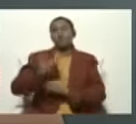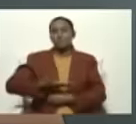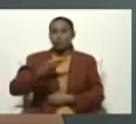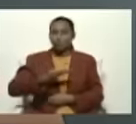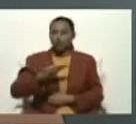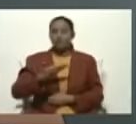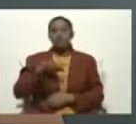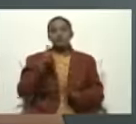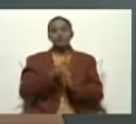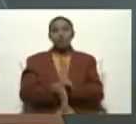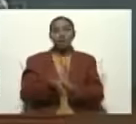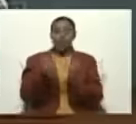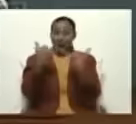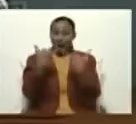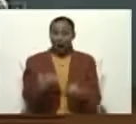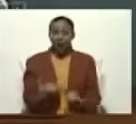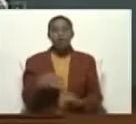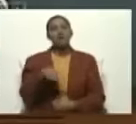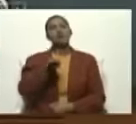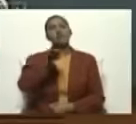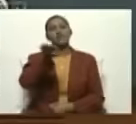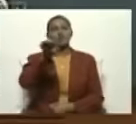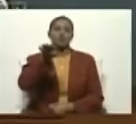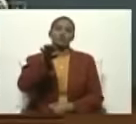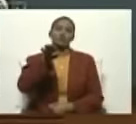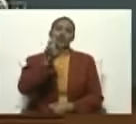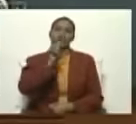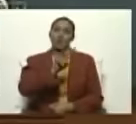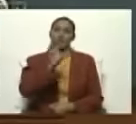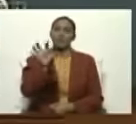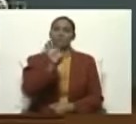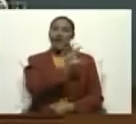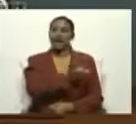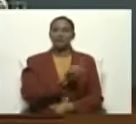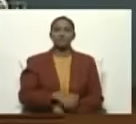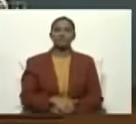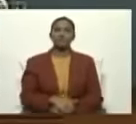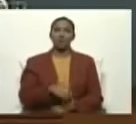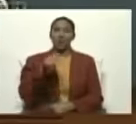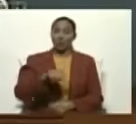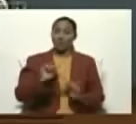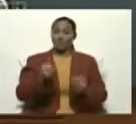países. Agradecer realmente, hoy iniciamos la mañana, fue un inicio de mañana